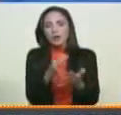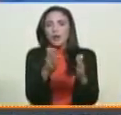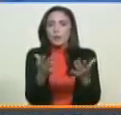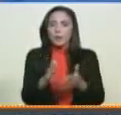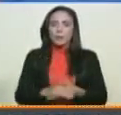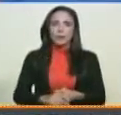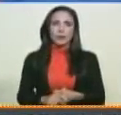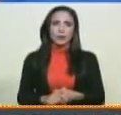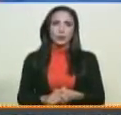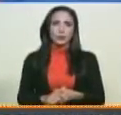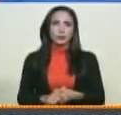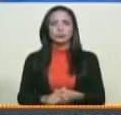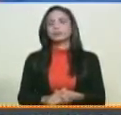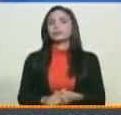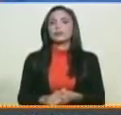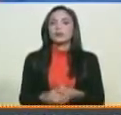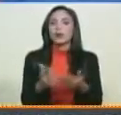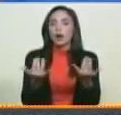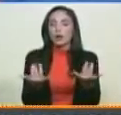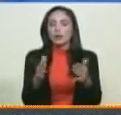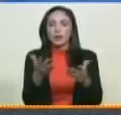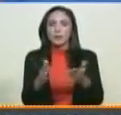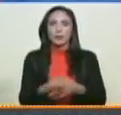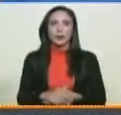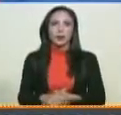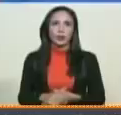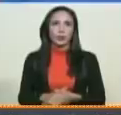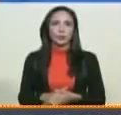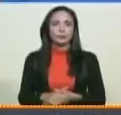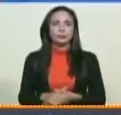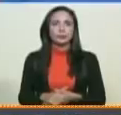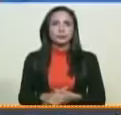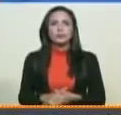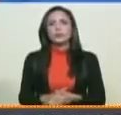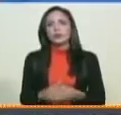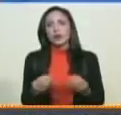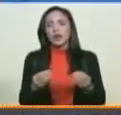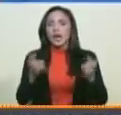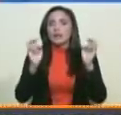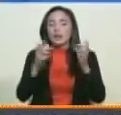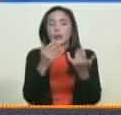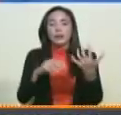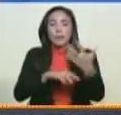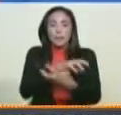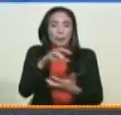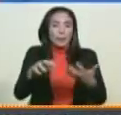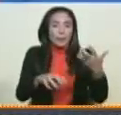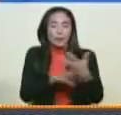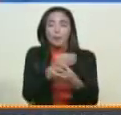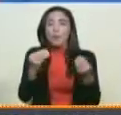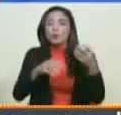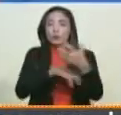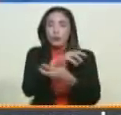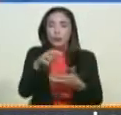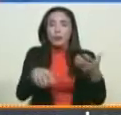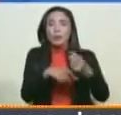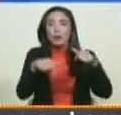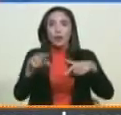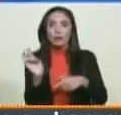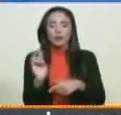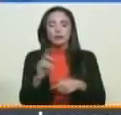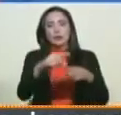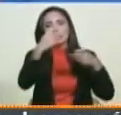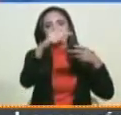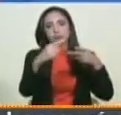en 1,000,000% más menciones relacionadas a la crisis humanitaria en Venezuela de lo que puede haber,